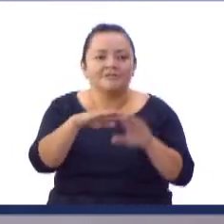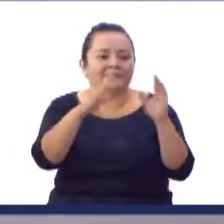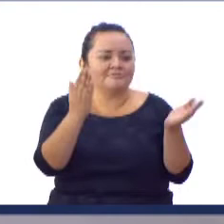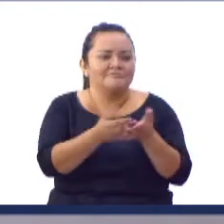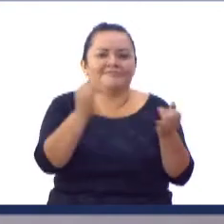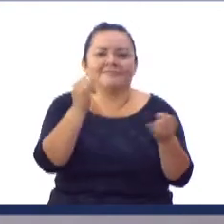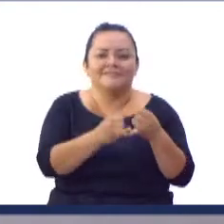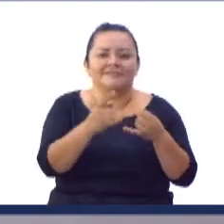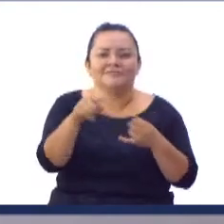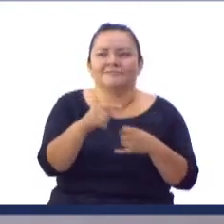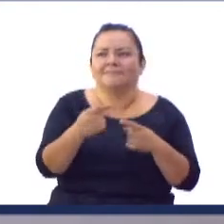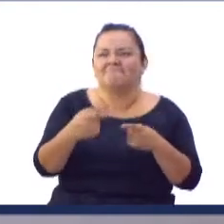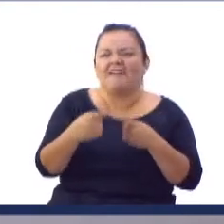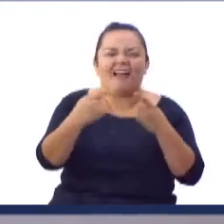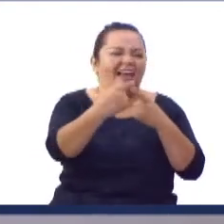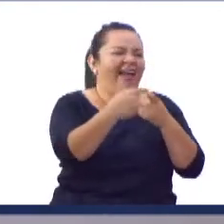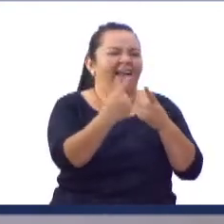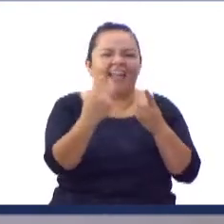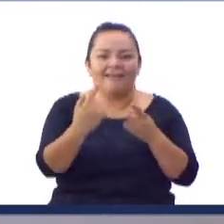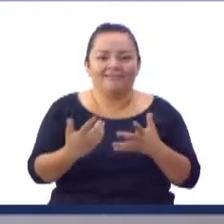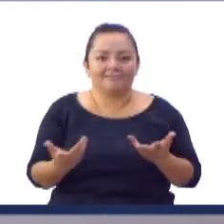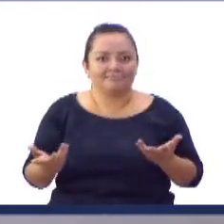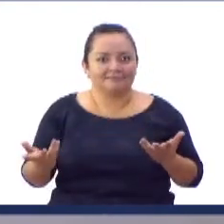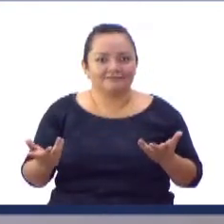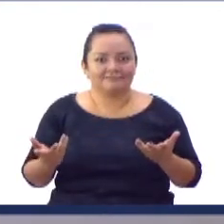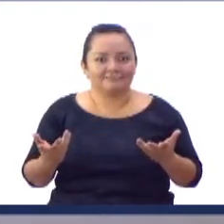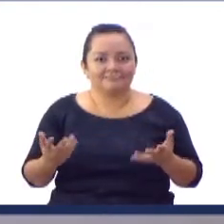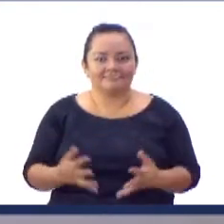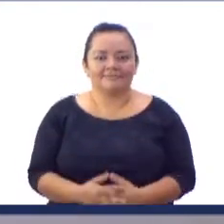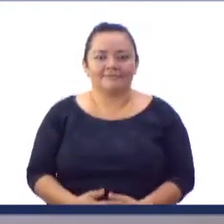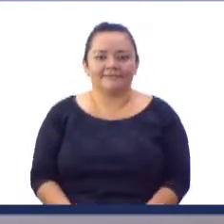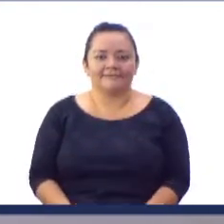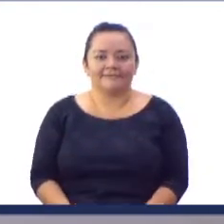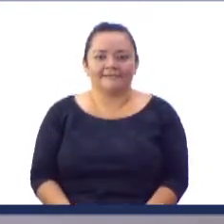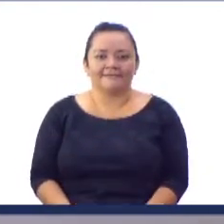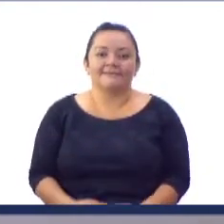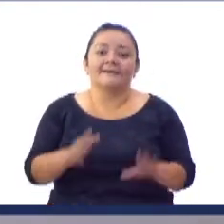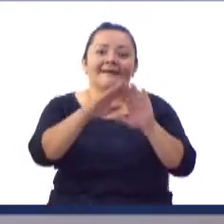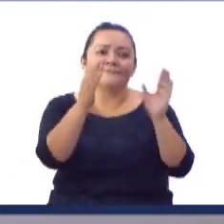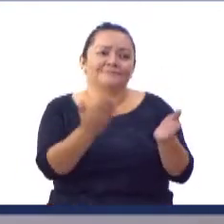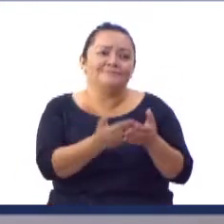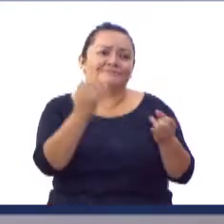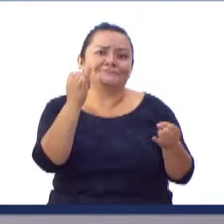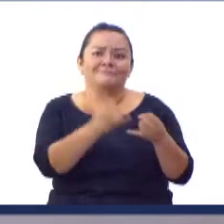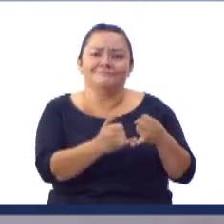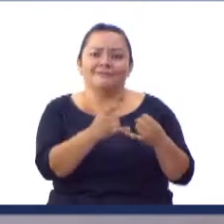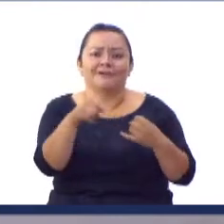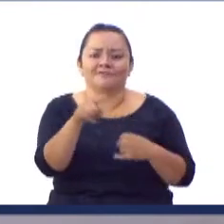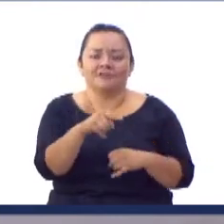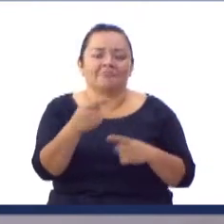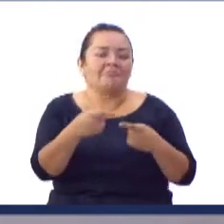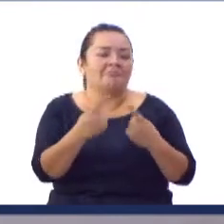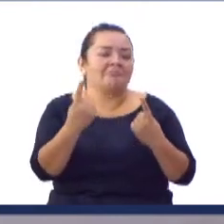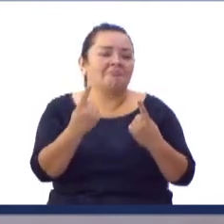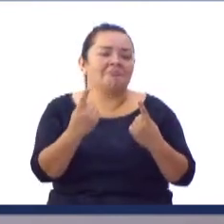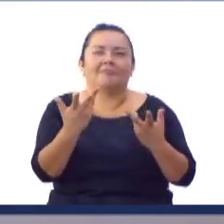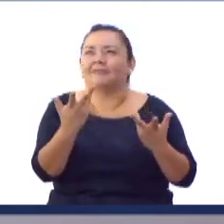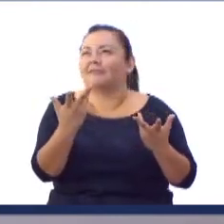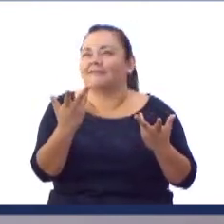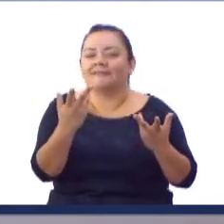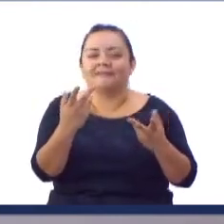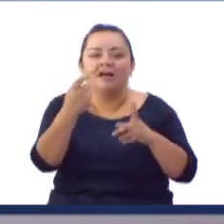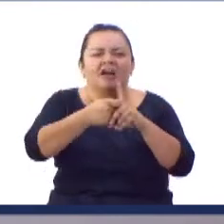está acabando y usted peleándose con la ingrata el mundo acabándose y usted peleando por un